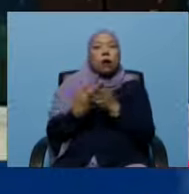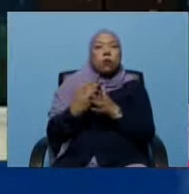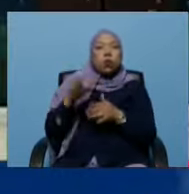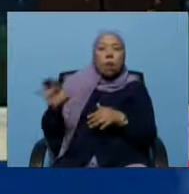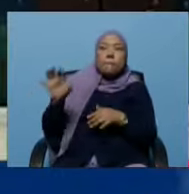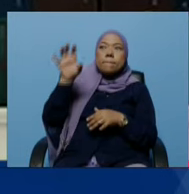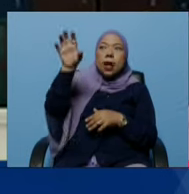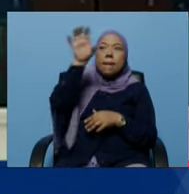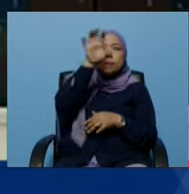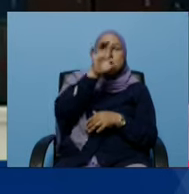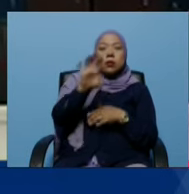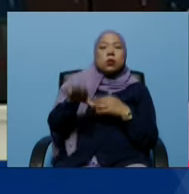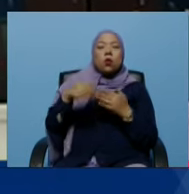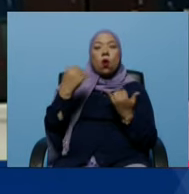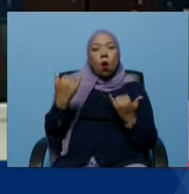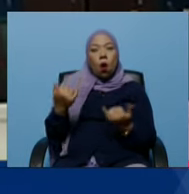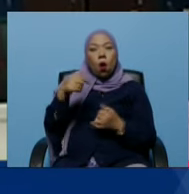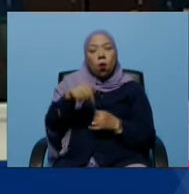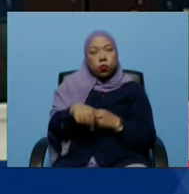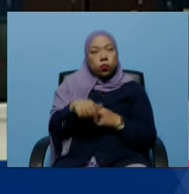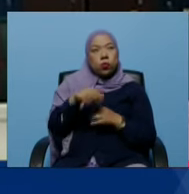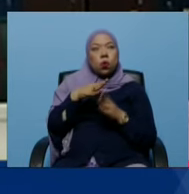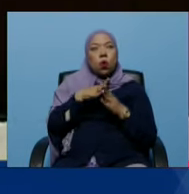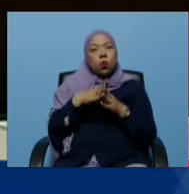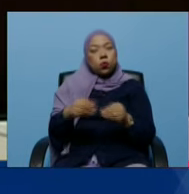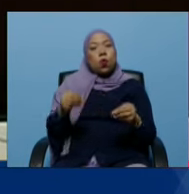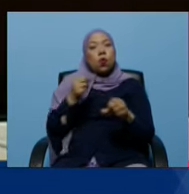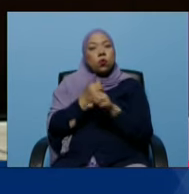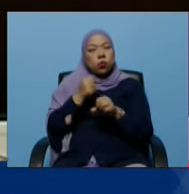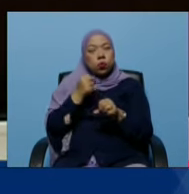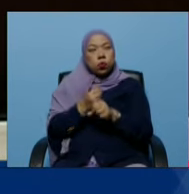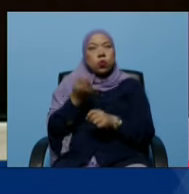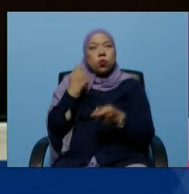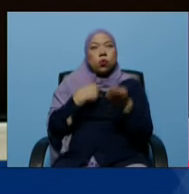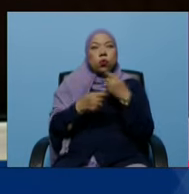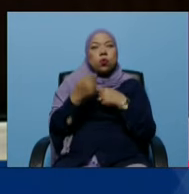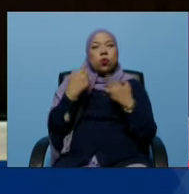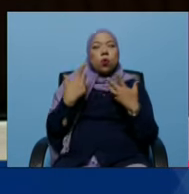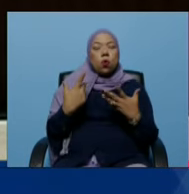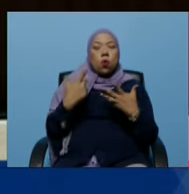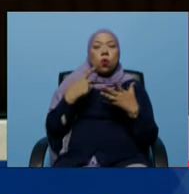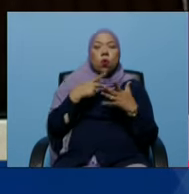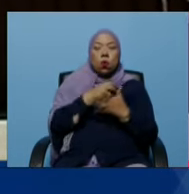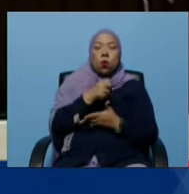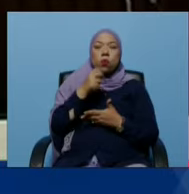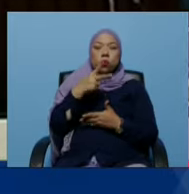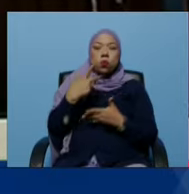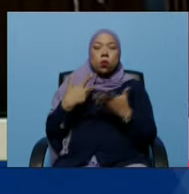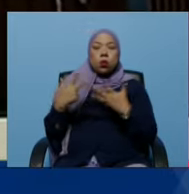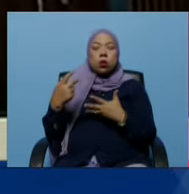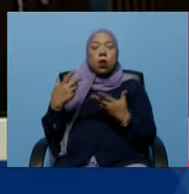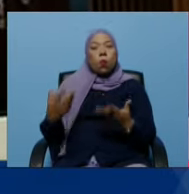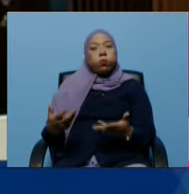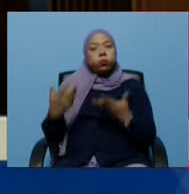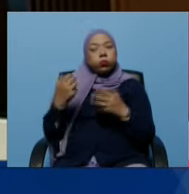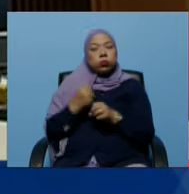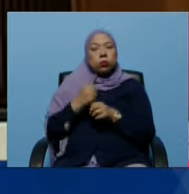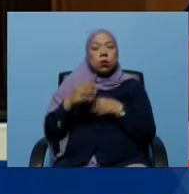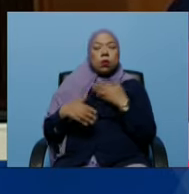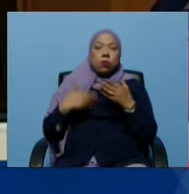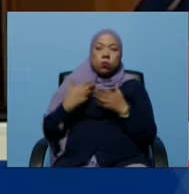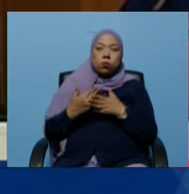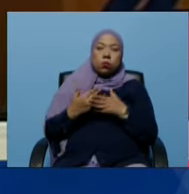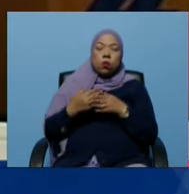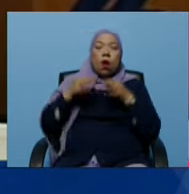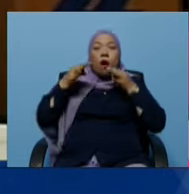Y hasta el día de hoy, en todo lo que va el año, se han exportado 833 toneladas que van